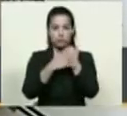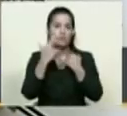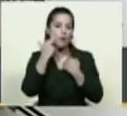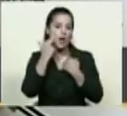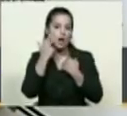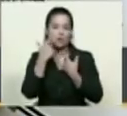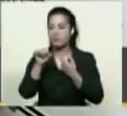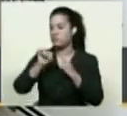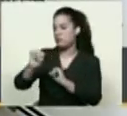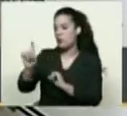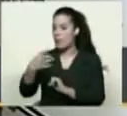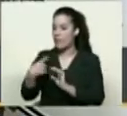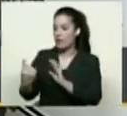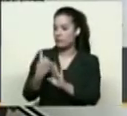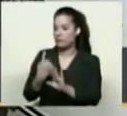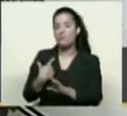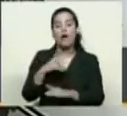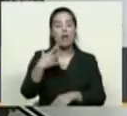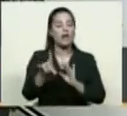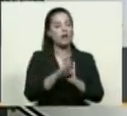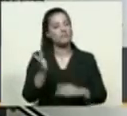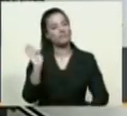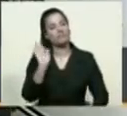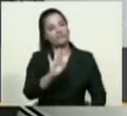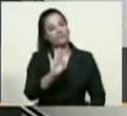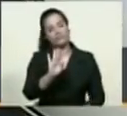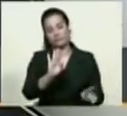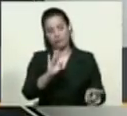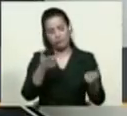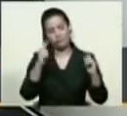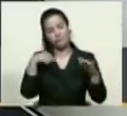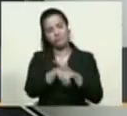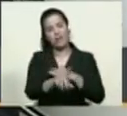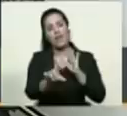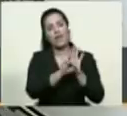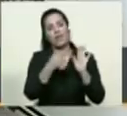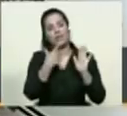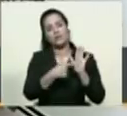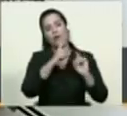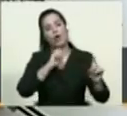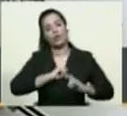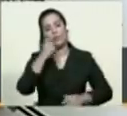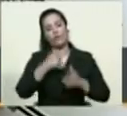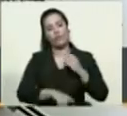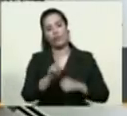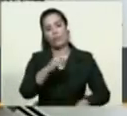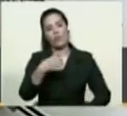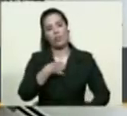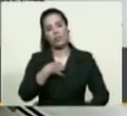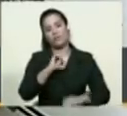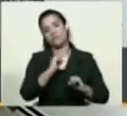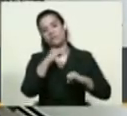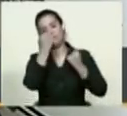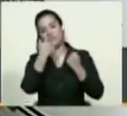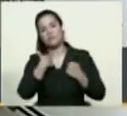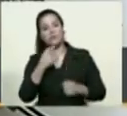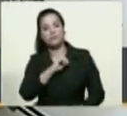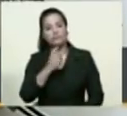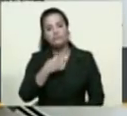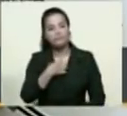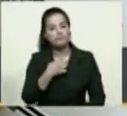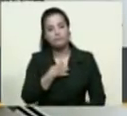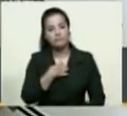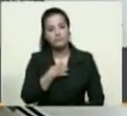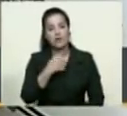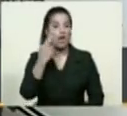dejan entrar. Tienes la ley contra el odio que te permite como ciudadano ir contra la acción o el odio